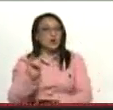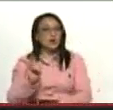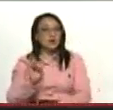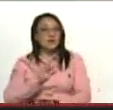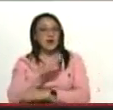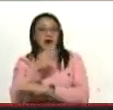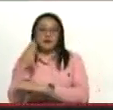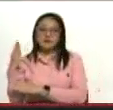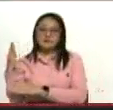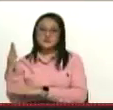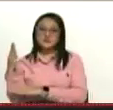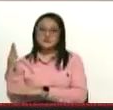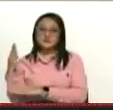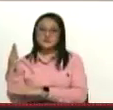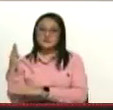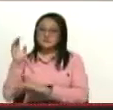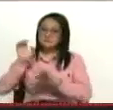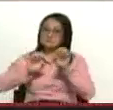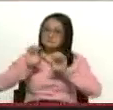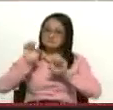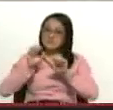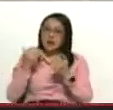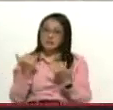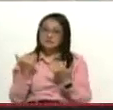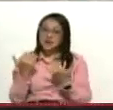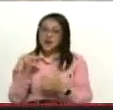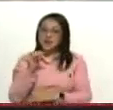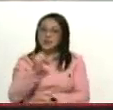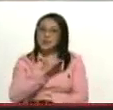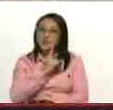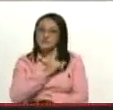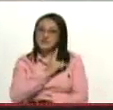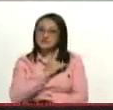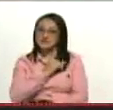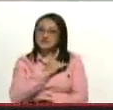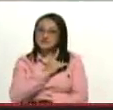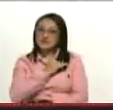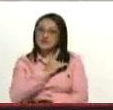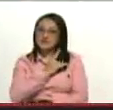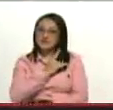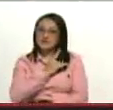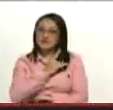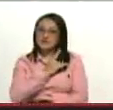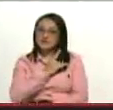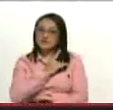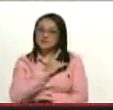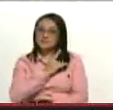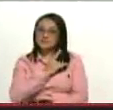y así tenemos la universidad de las indias occidentales